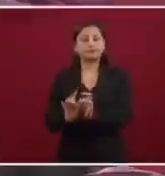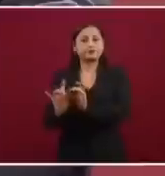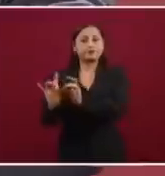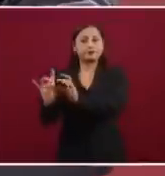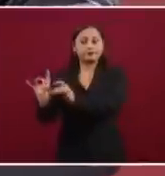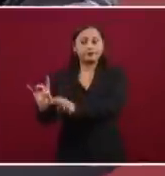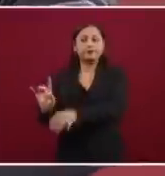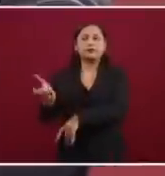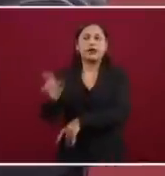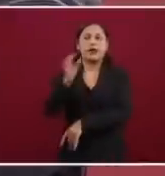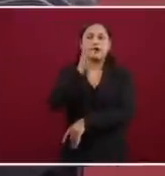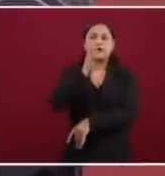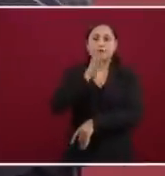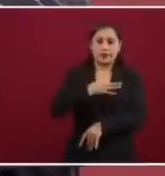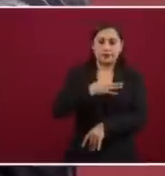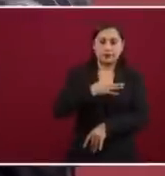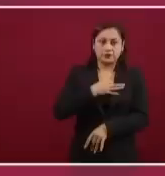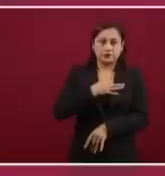¿sí?